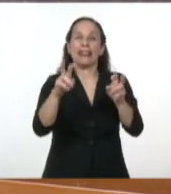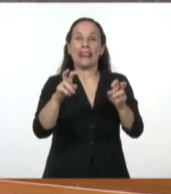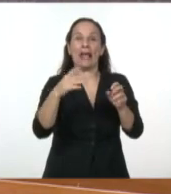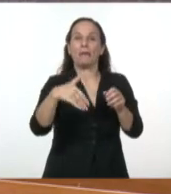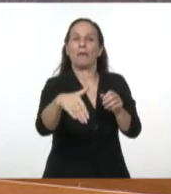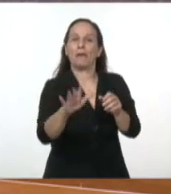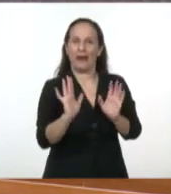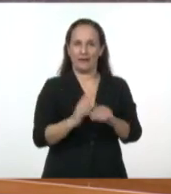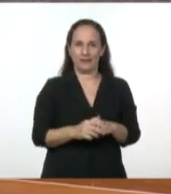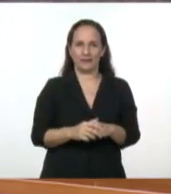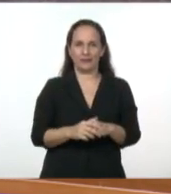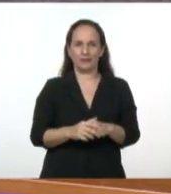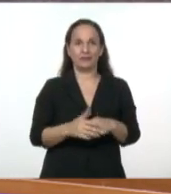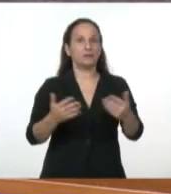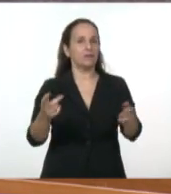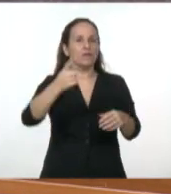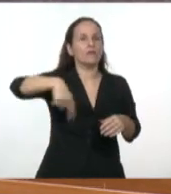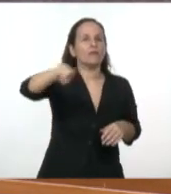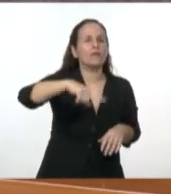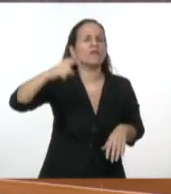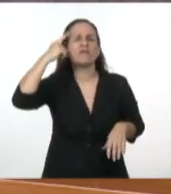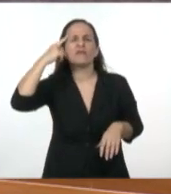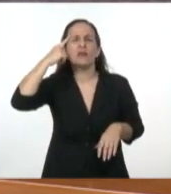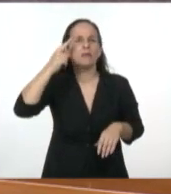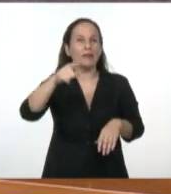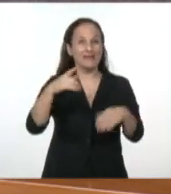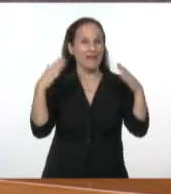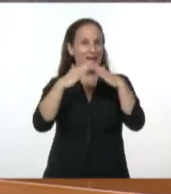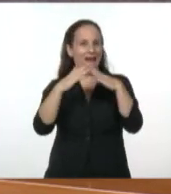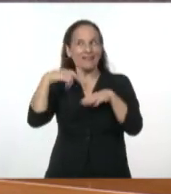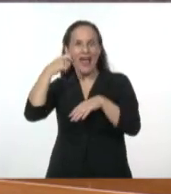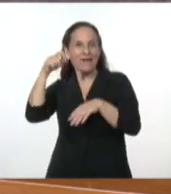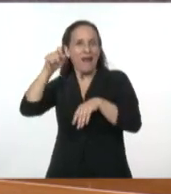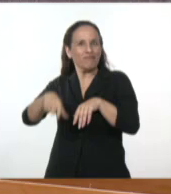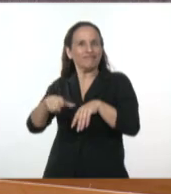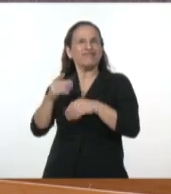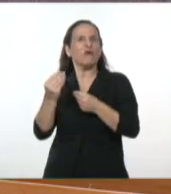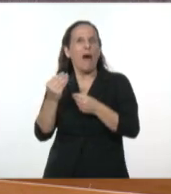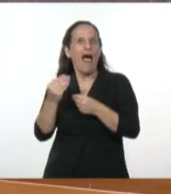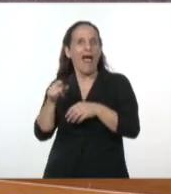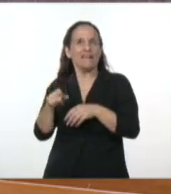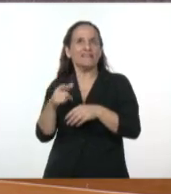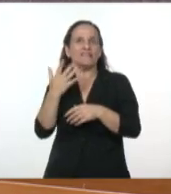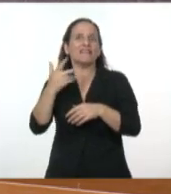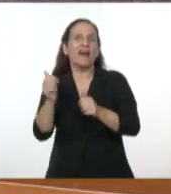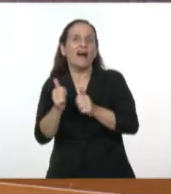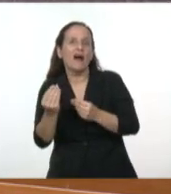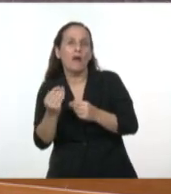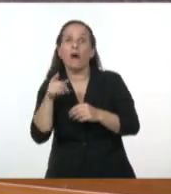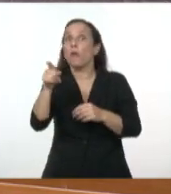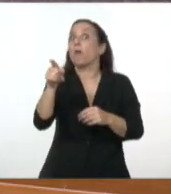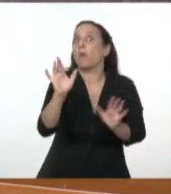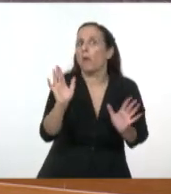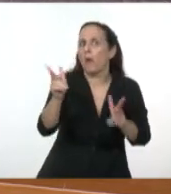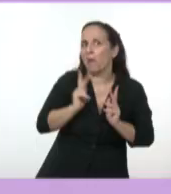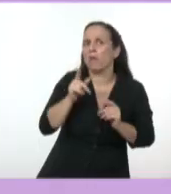trabajar. Bueno, dale. Vamos a pensar cuál es la mascota ideal. Vamos a trabajar con esa pregunta. Bien. Vos vas a decirme cuál consideras